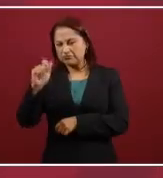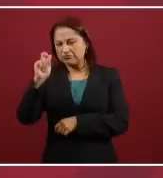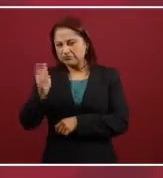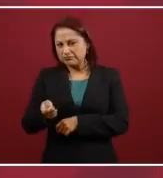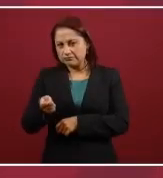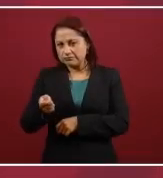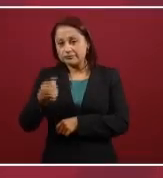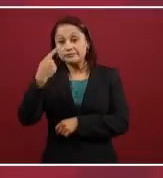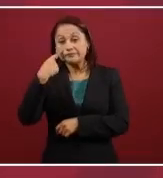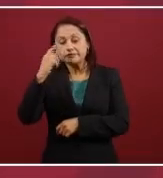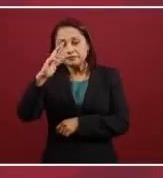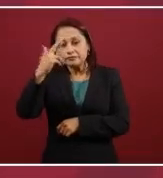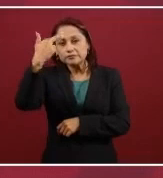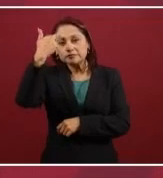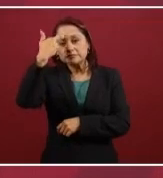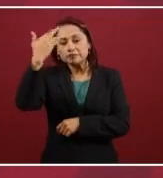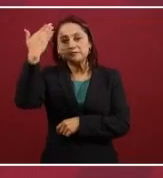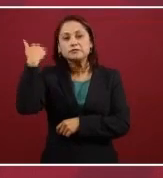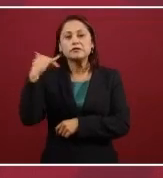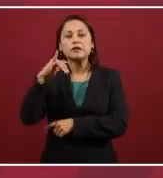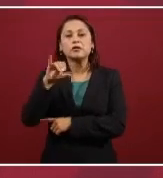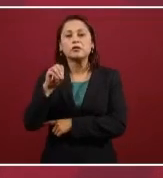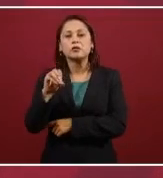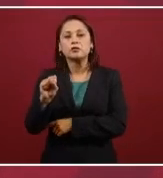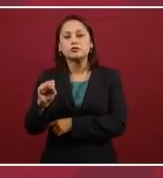José Vasconcelos